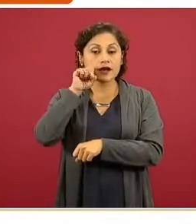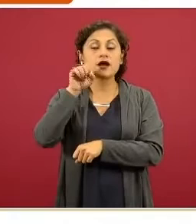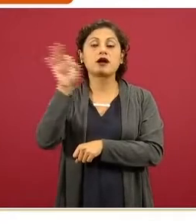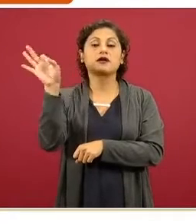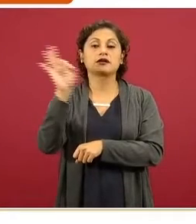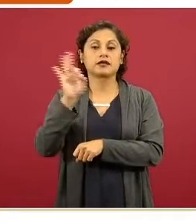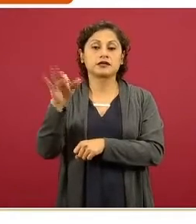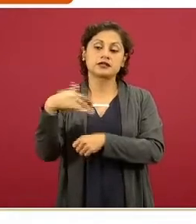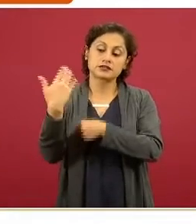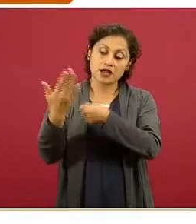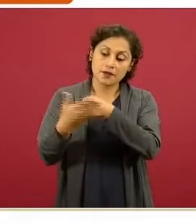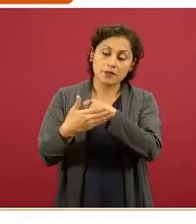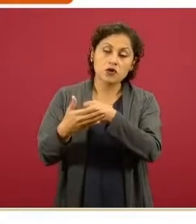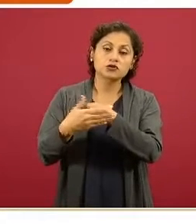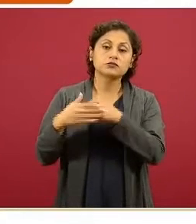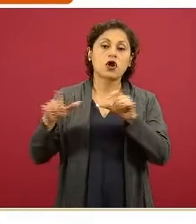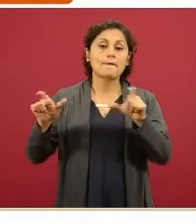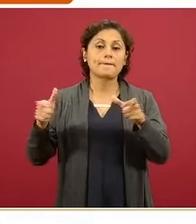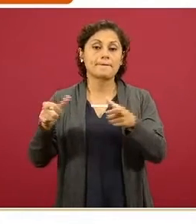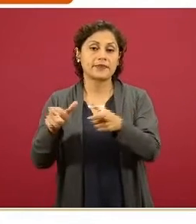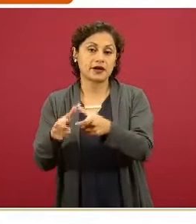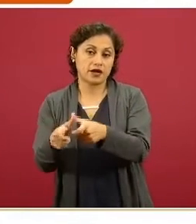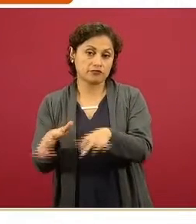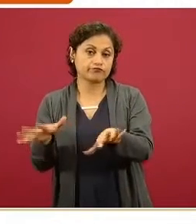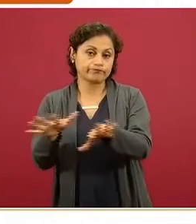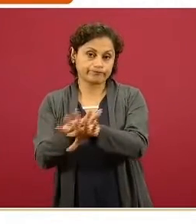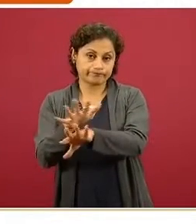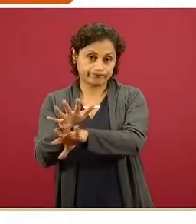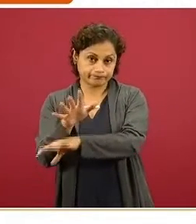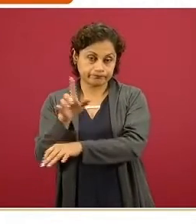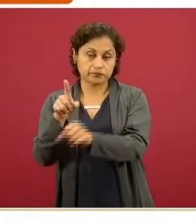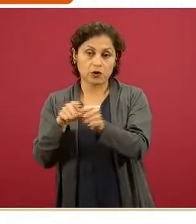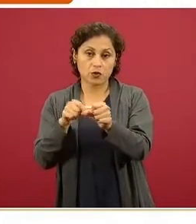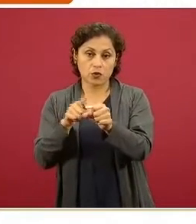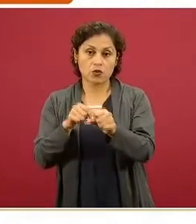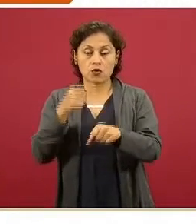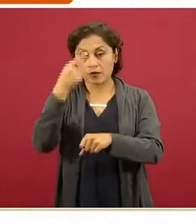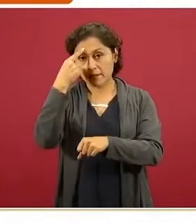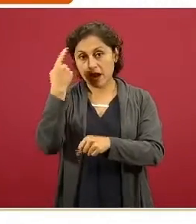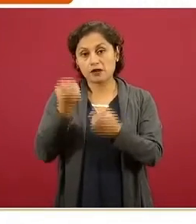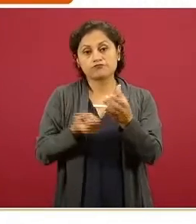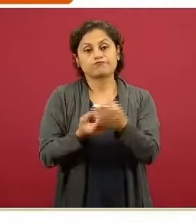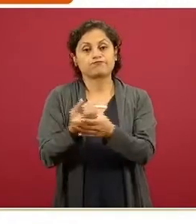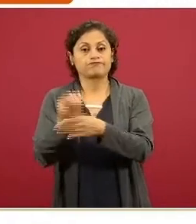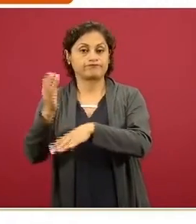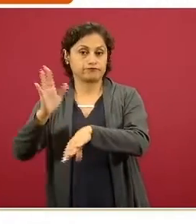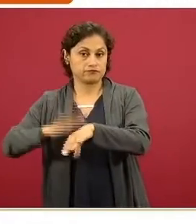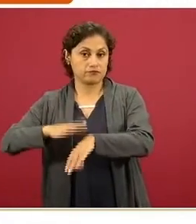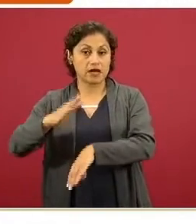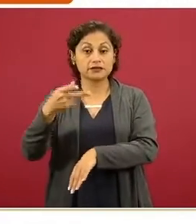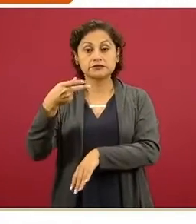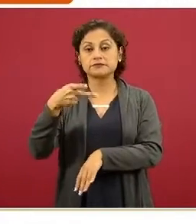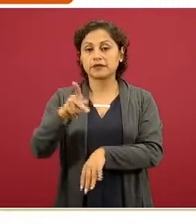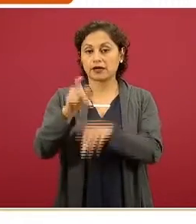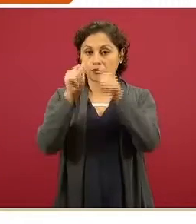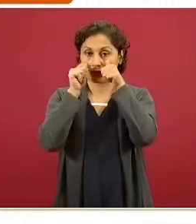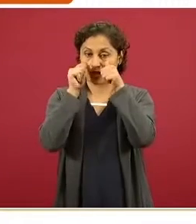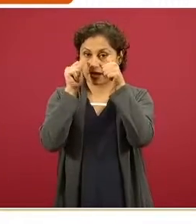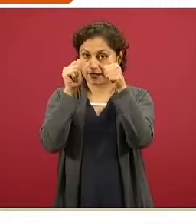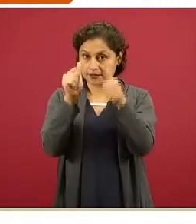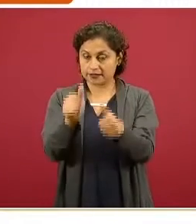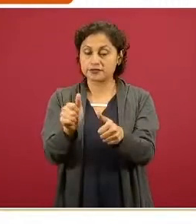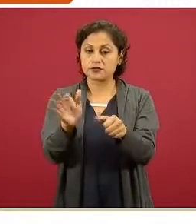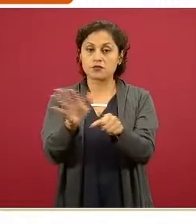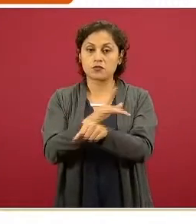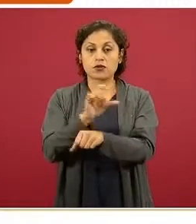disminuyendo su riesgo para ir incrementando su movilidad. Sin embargo, hay que estar pendiente por lo que